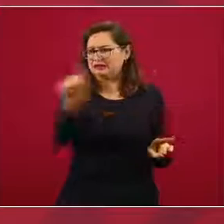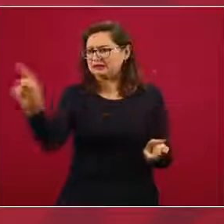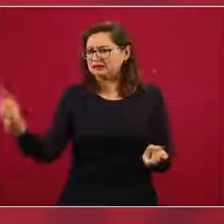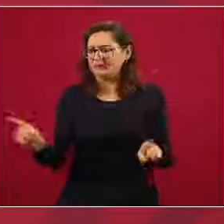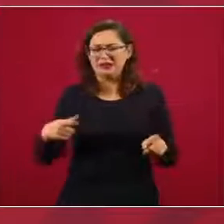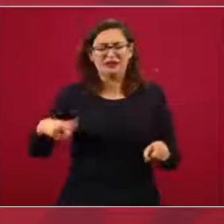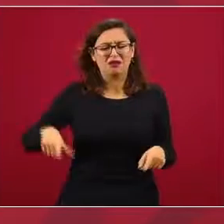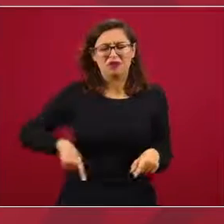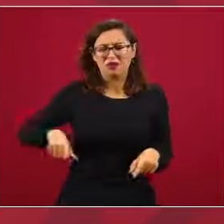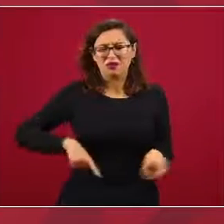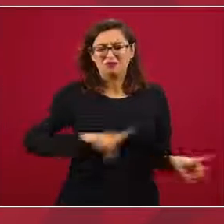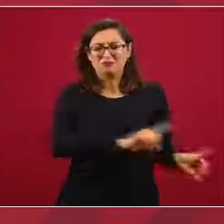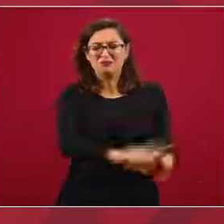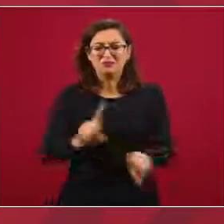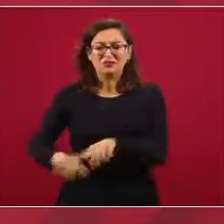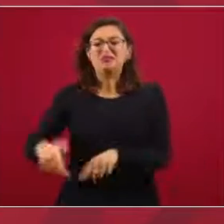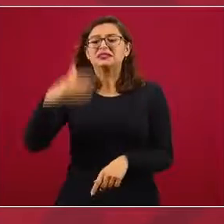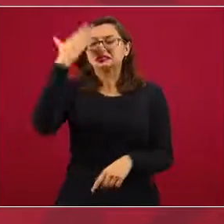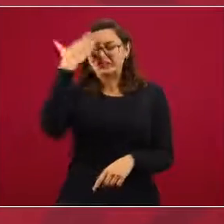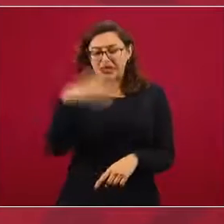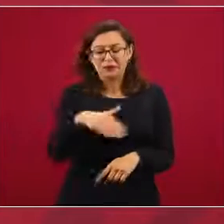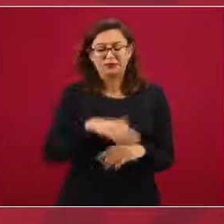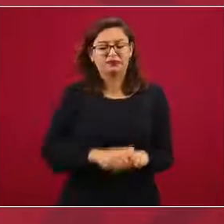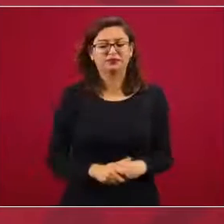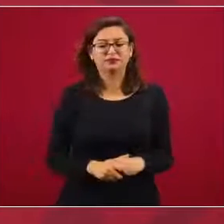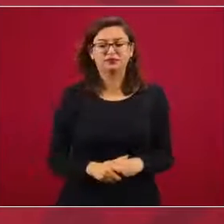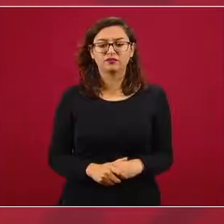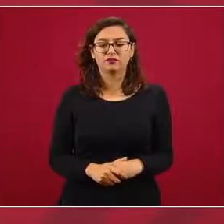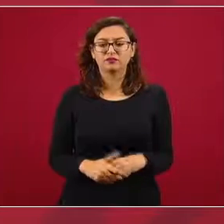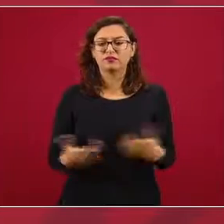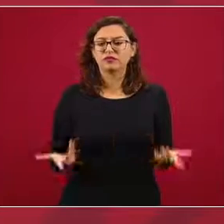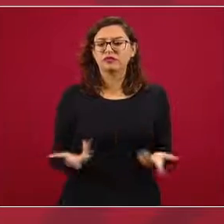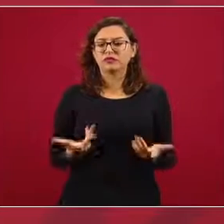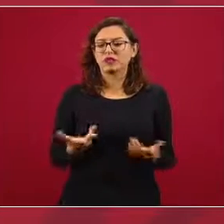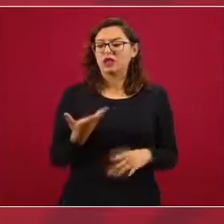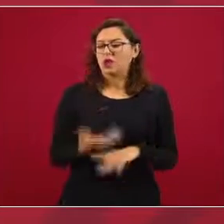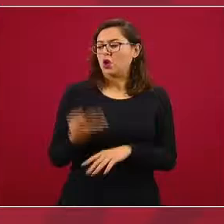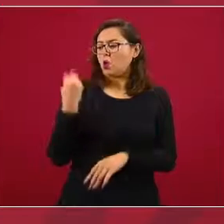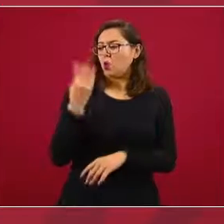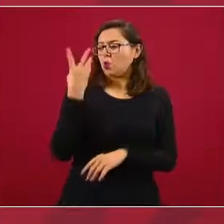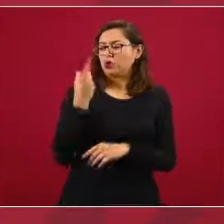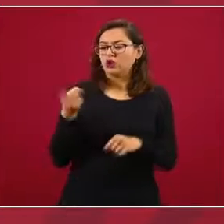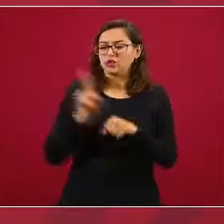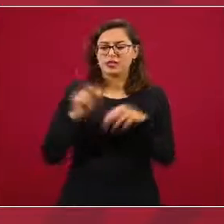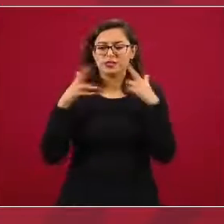en la última reunión de gabinete que tuvimos hace 4 días,